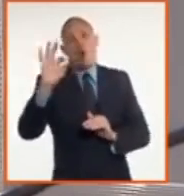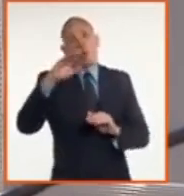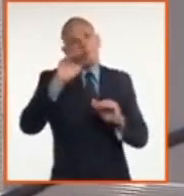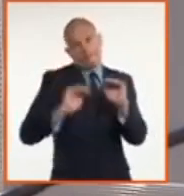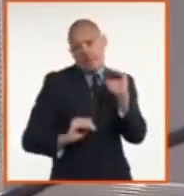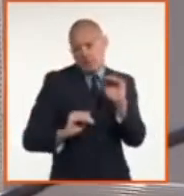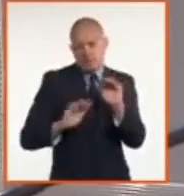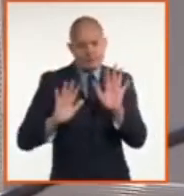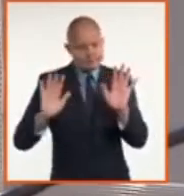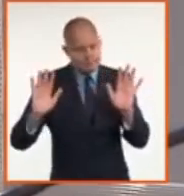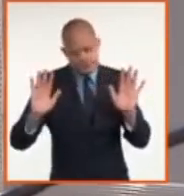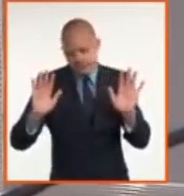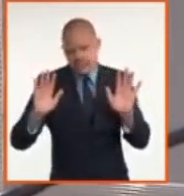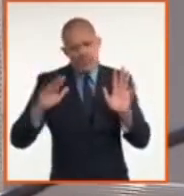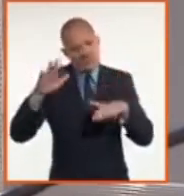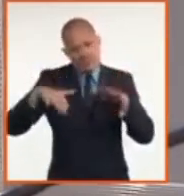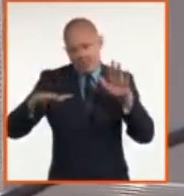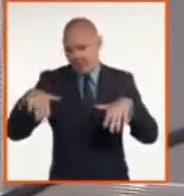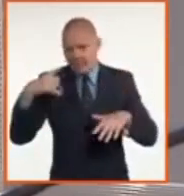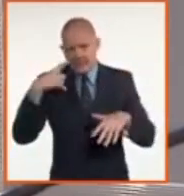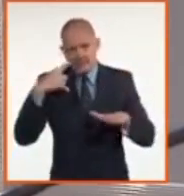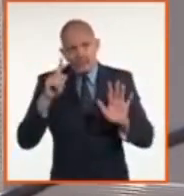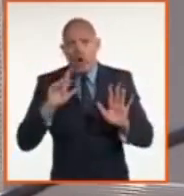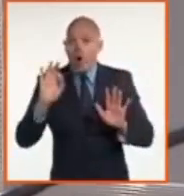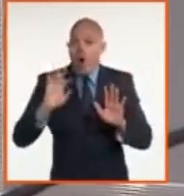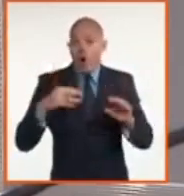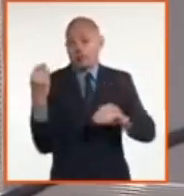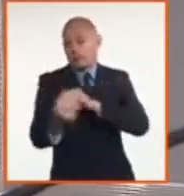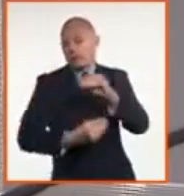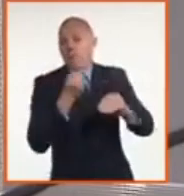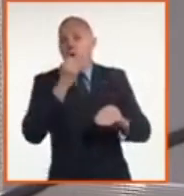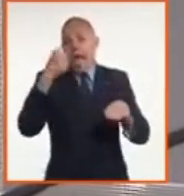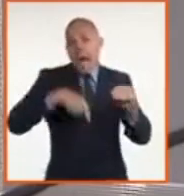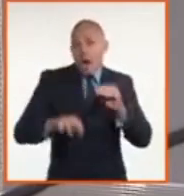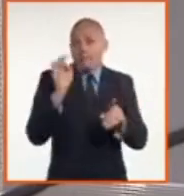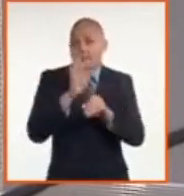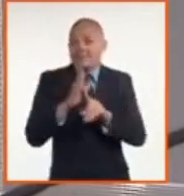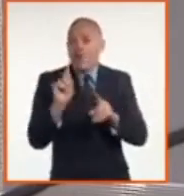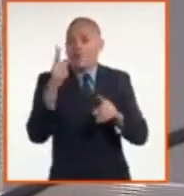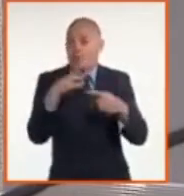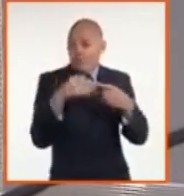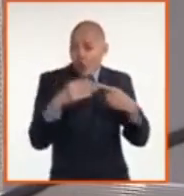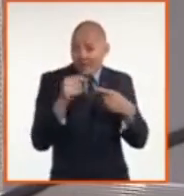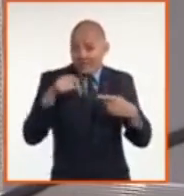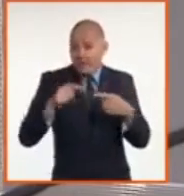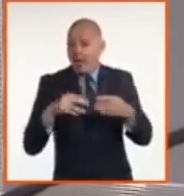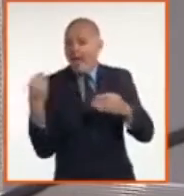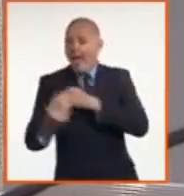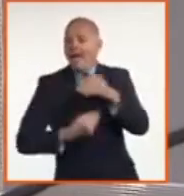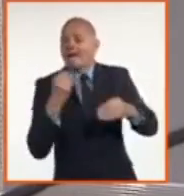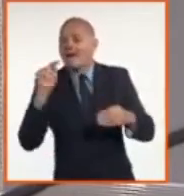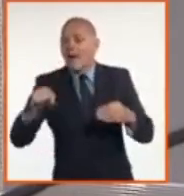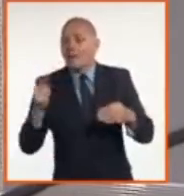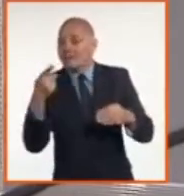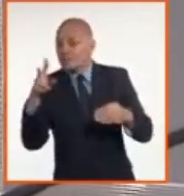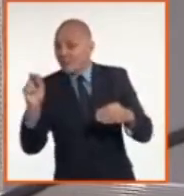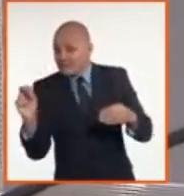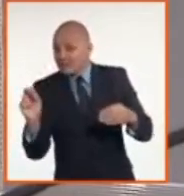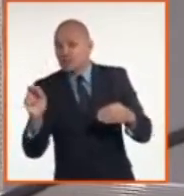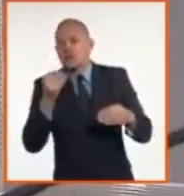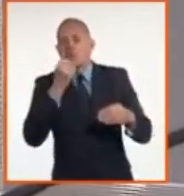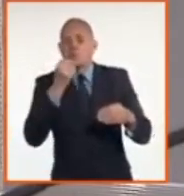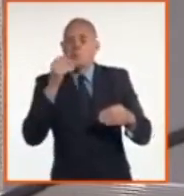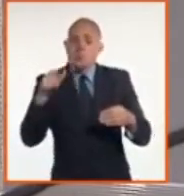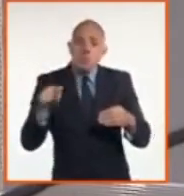tipo de cambio en su momento se habrá que ajustar los los los márgenes también se revisarán el este límite de 100 a lo mejor